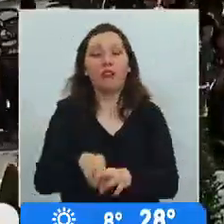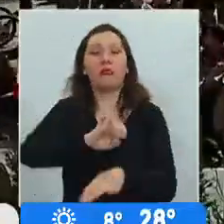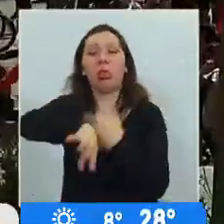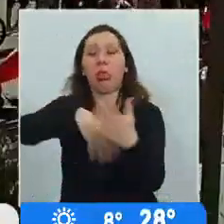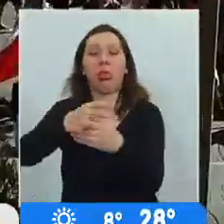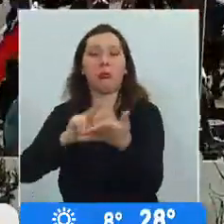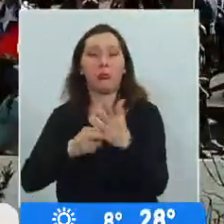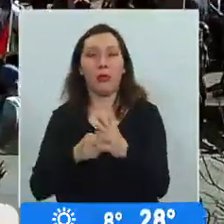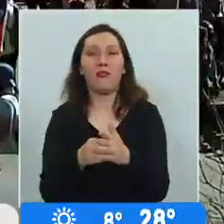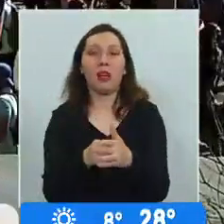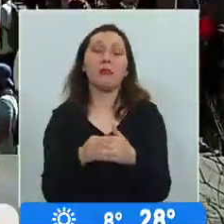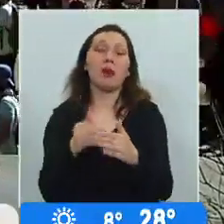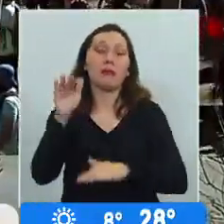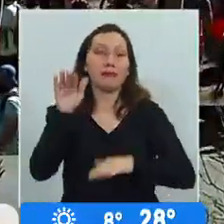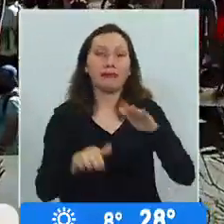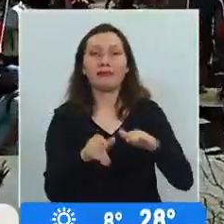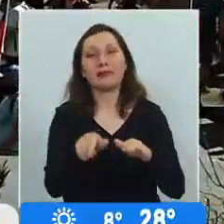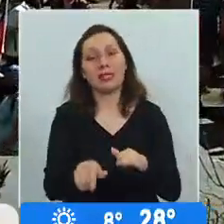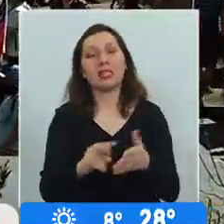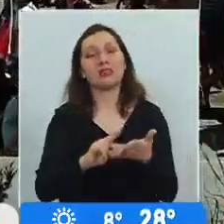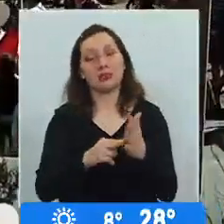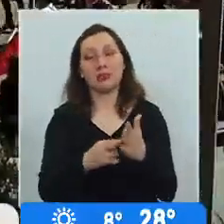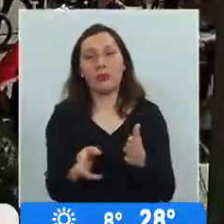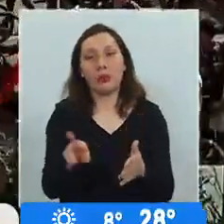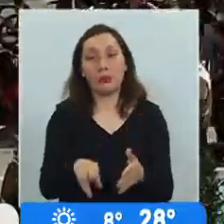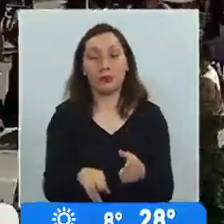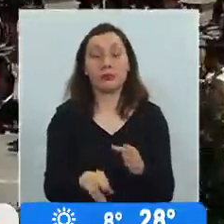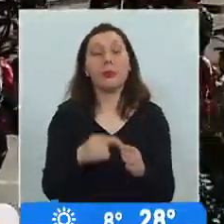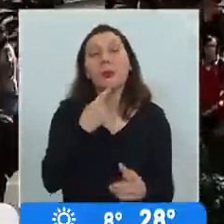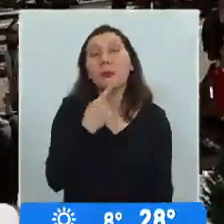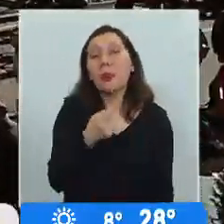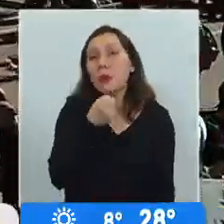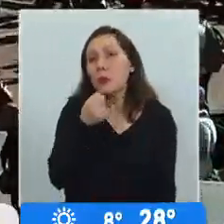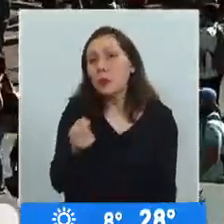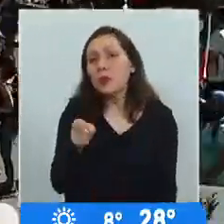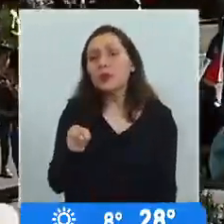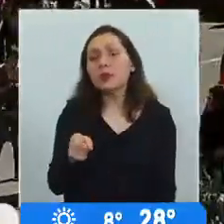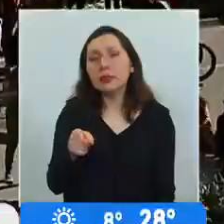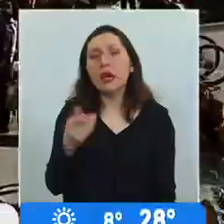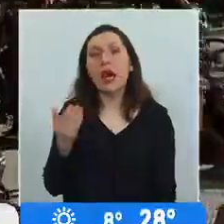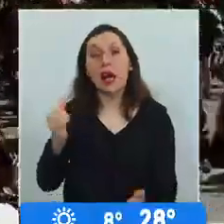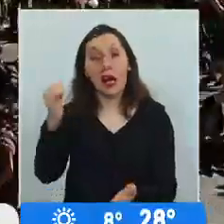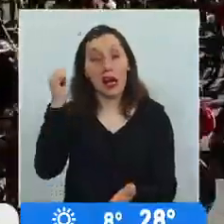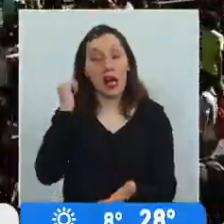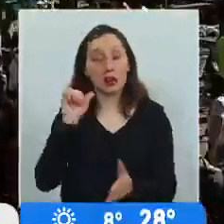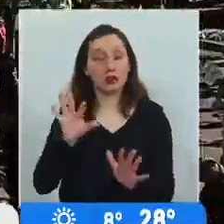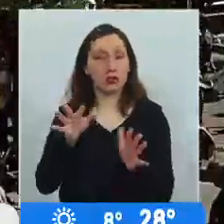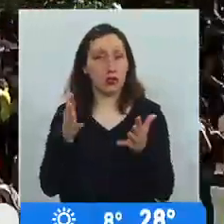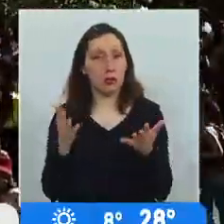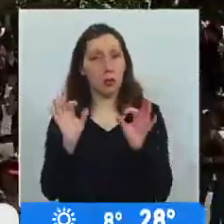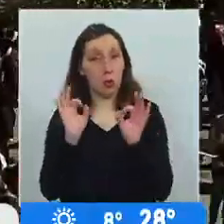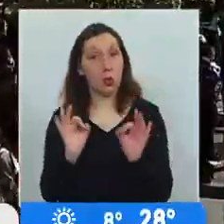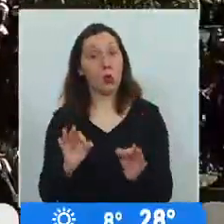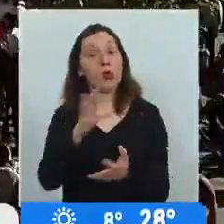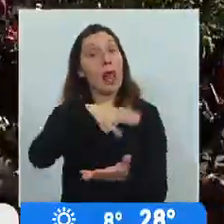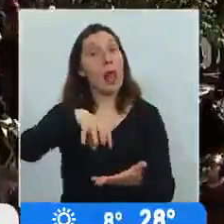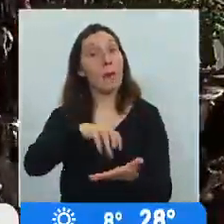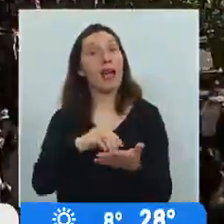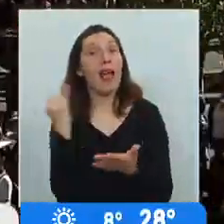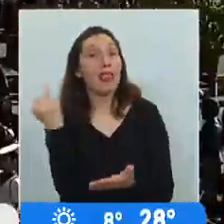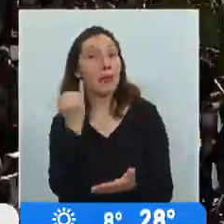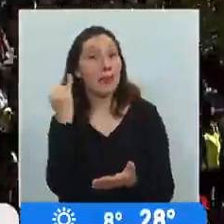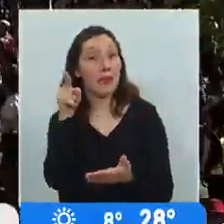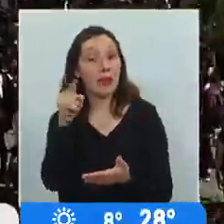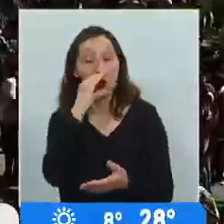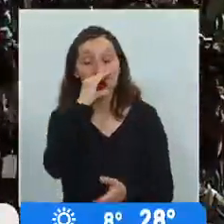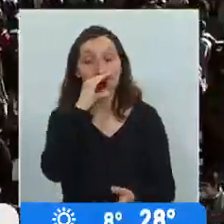rearticularse, a rearmarse y vuelven a realizar estos desórdenes. ¿Los escucho? Felipe, sí, ¿no? El día de ayer nos sorprendió ahí justamente en la Plaza de Independencia,